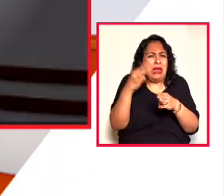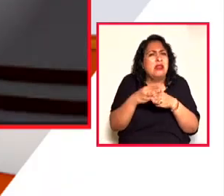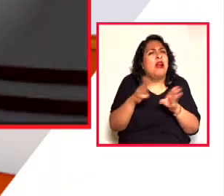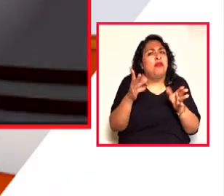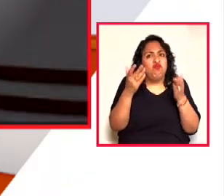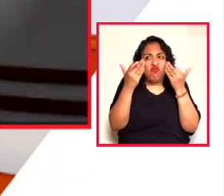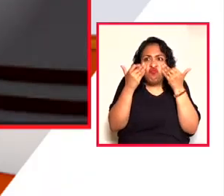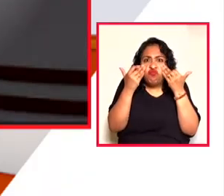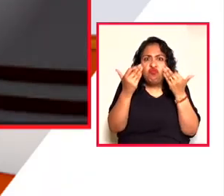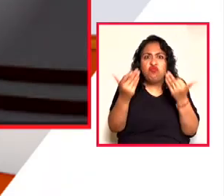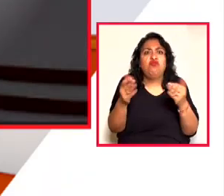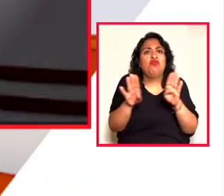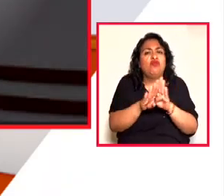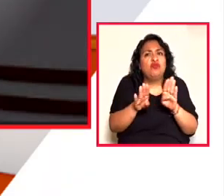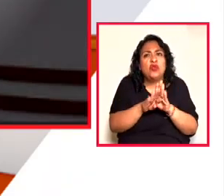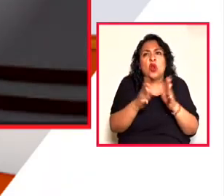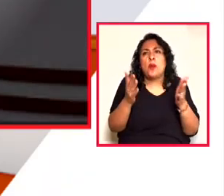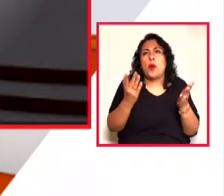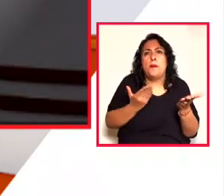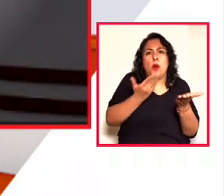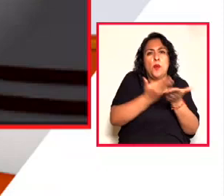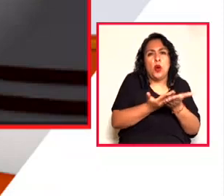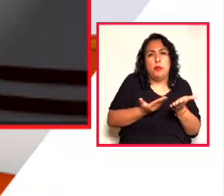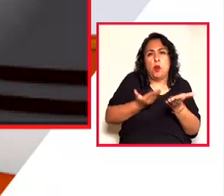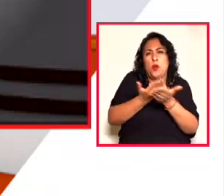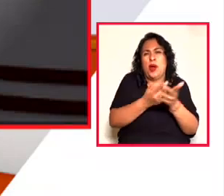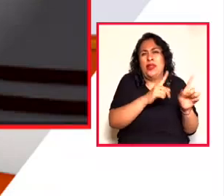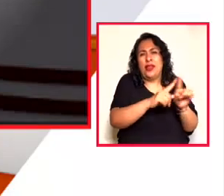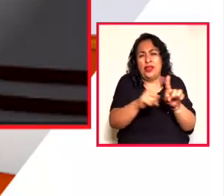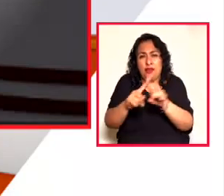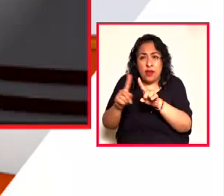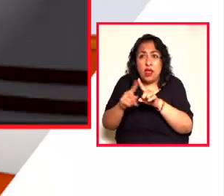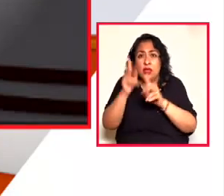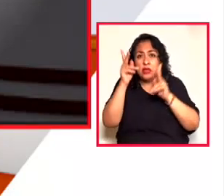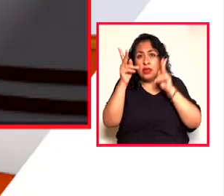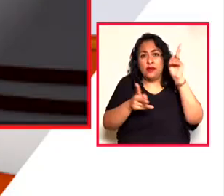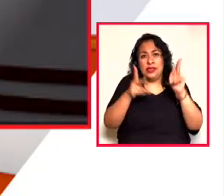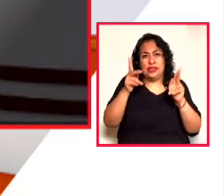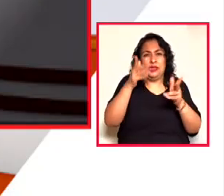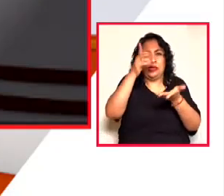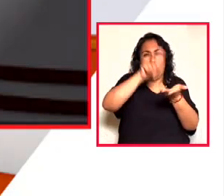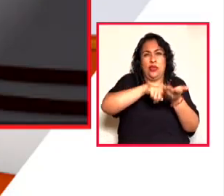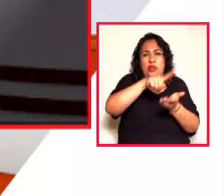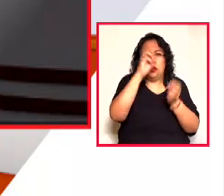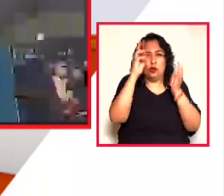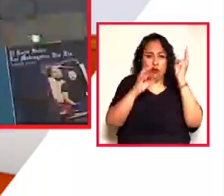atestiguan el paso de diferentes propuestas y movimientos que han visitado este recinto. Vamos a conocerlo.